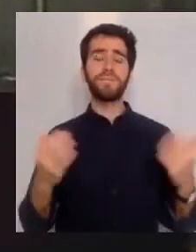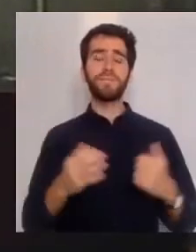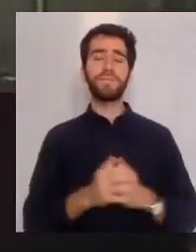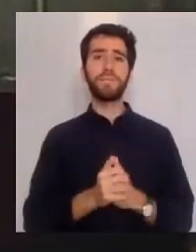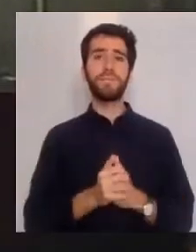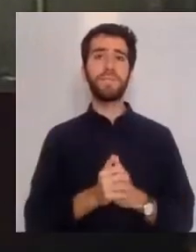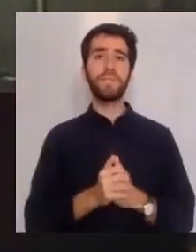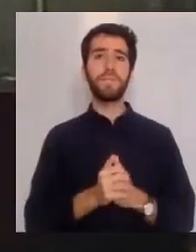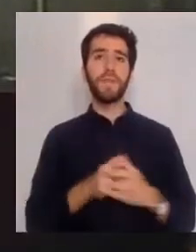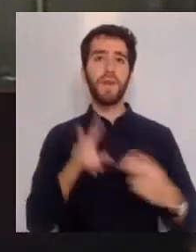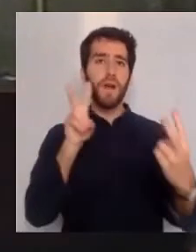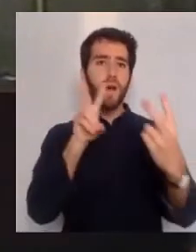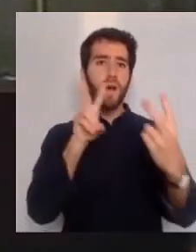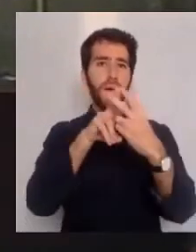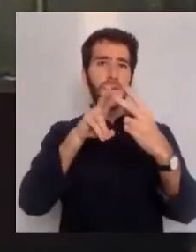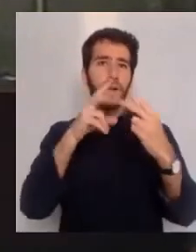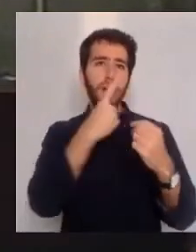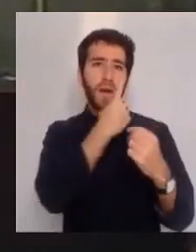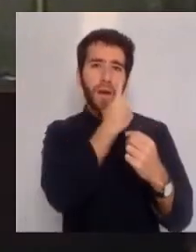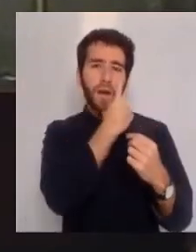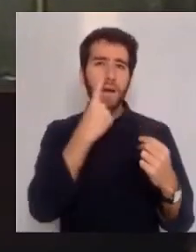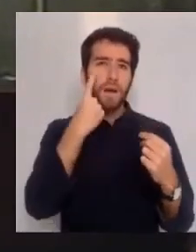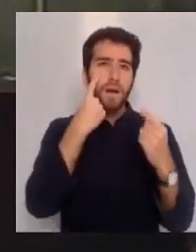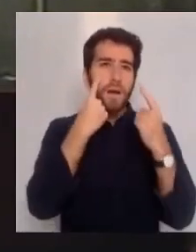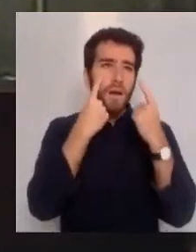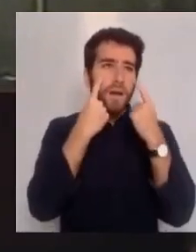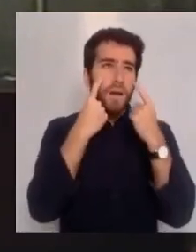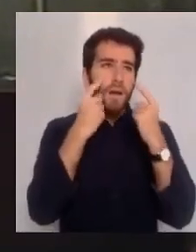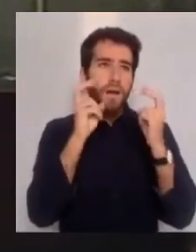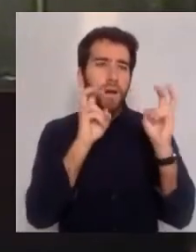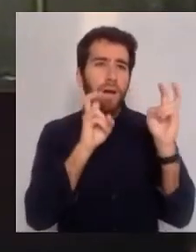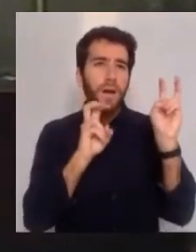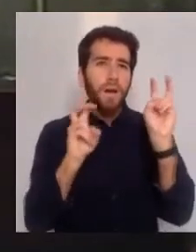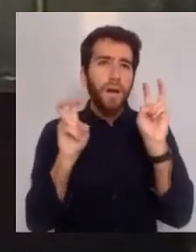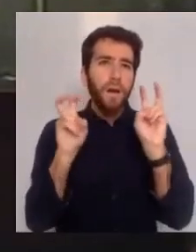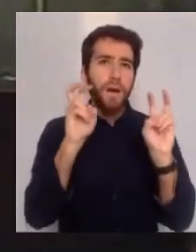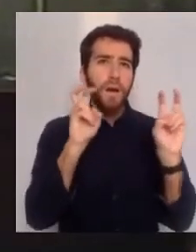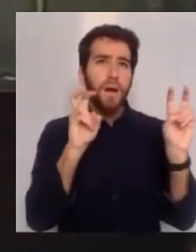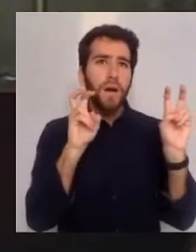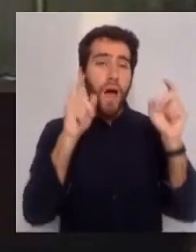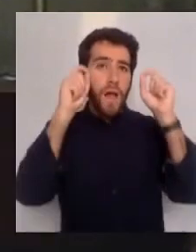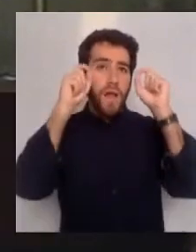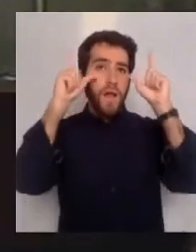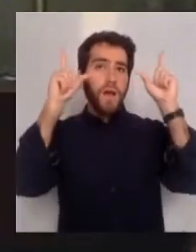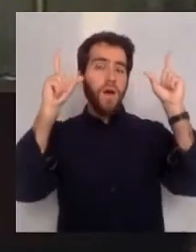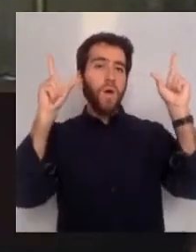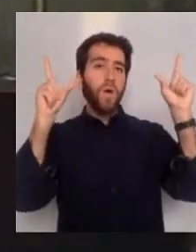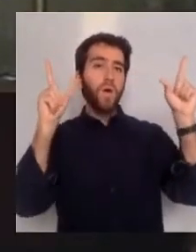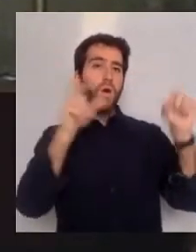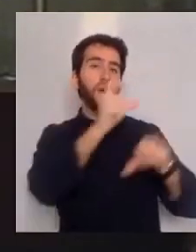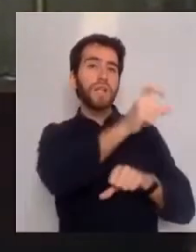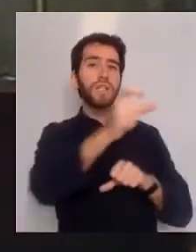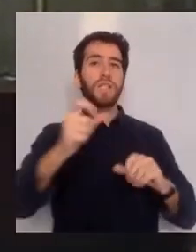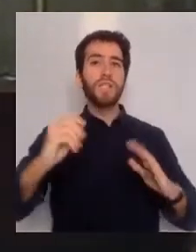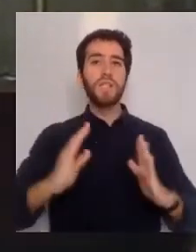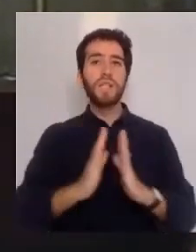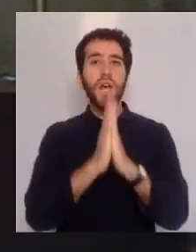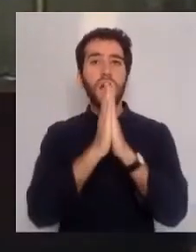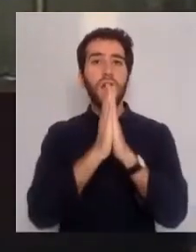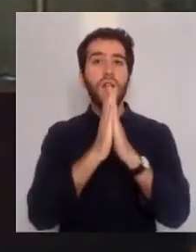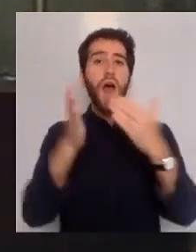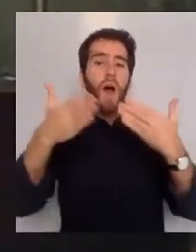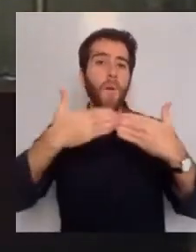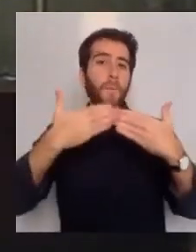Miremos atentamente a nuestro alrededor y descubramos esos santos de la puerta de al lado, como dice el